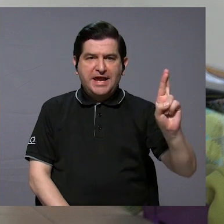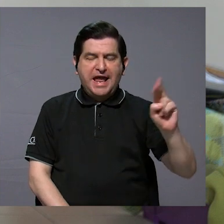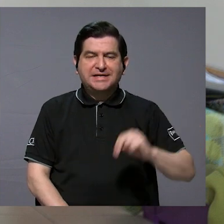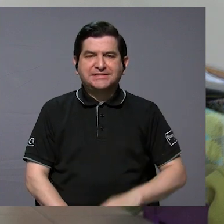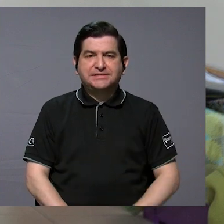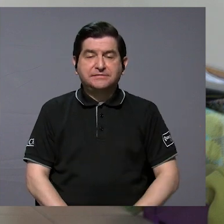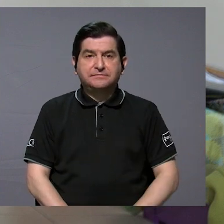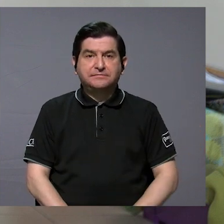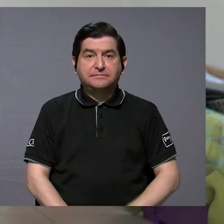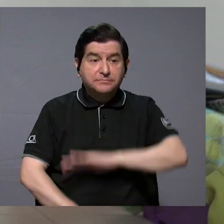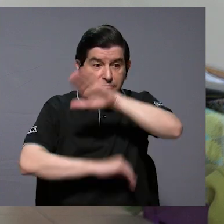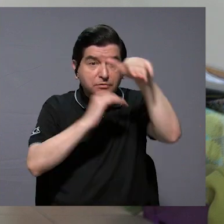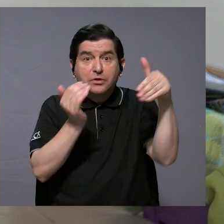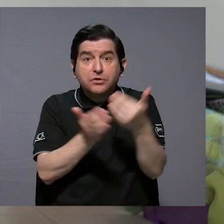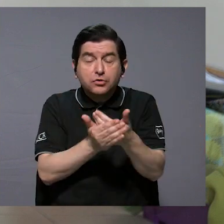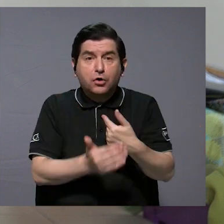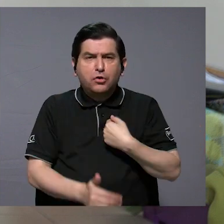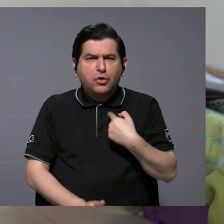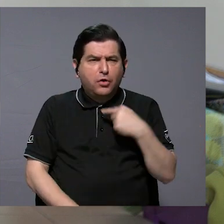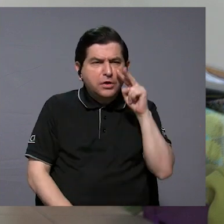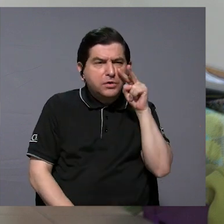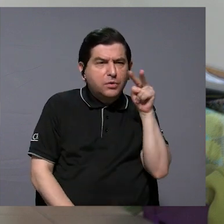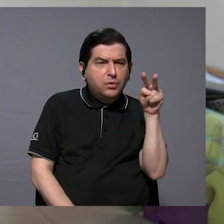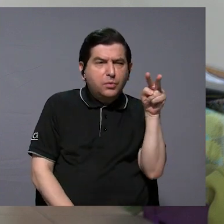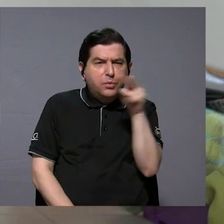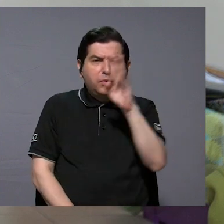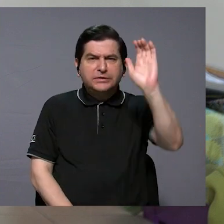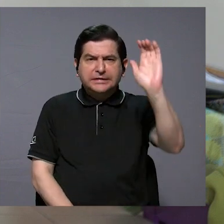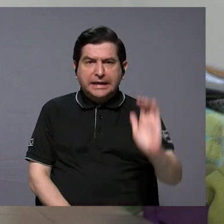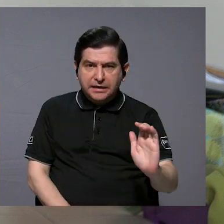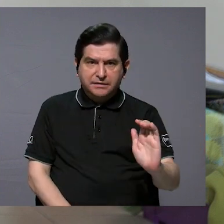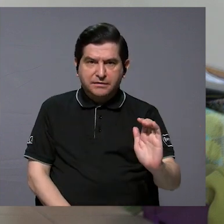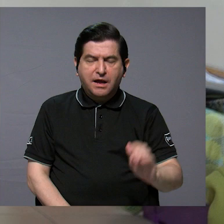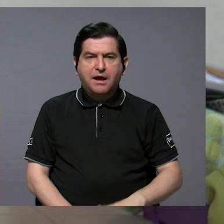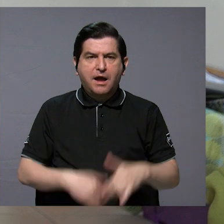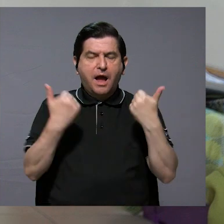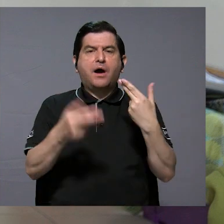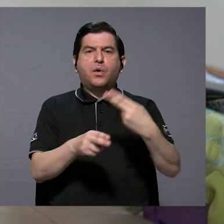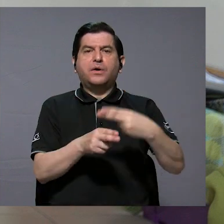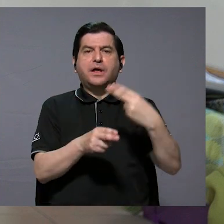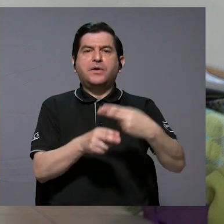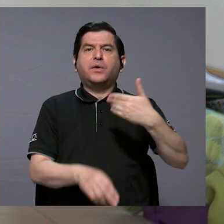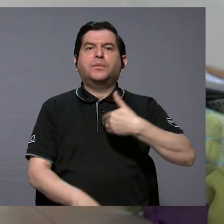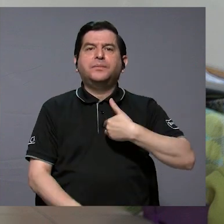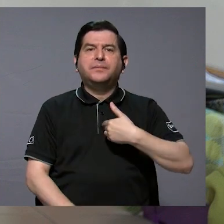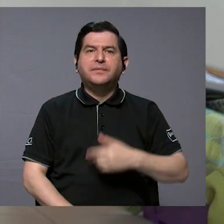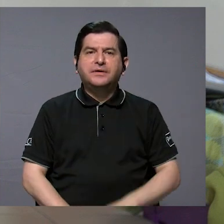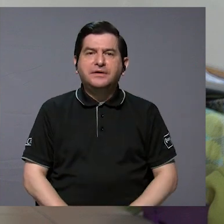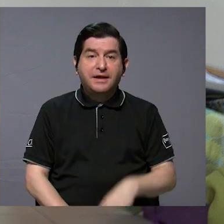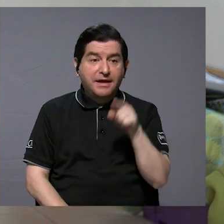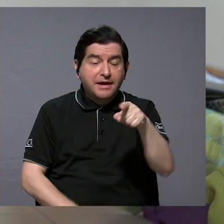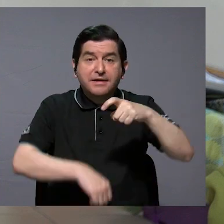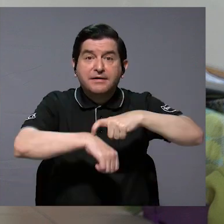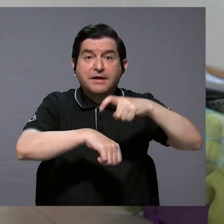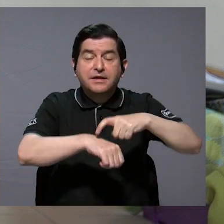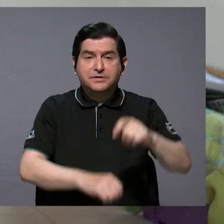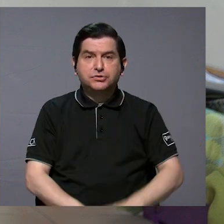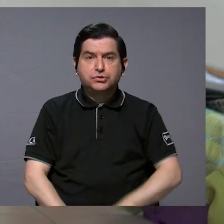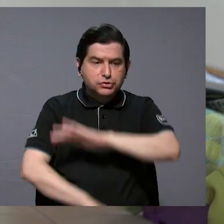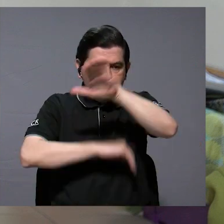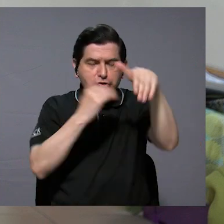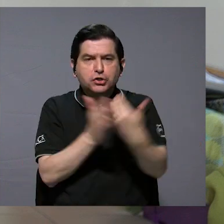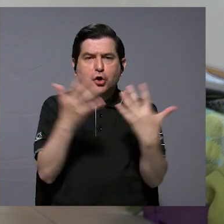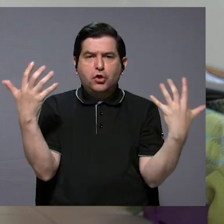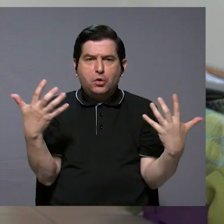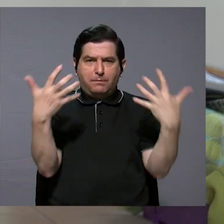Adri Rodríguez. Y de repente todo esto que yo venía observando desde muy chiquitita tiene nombre. Y es ahí